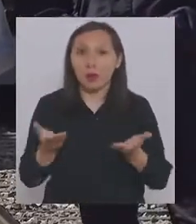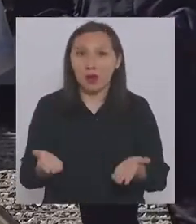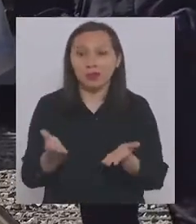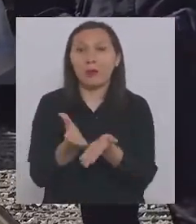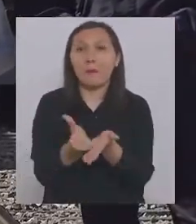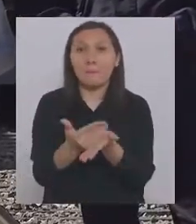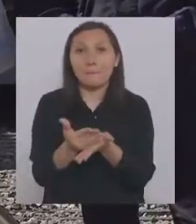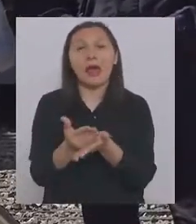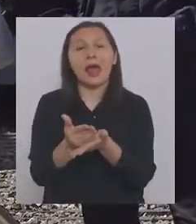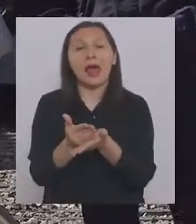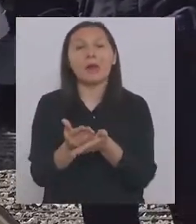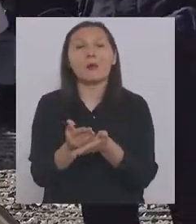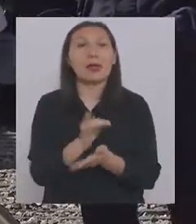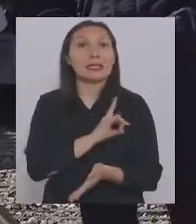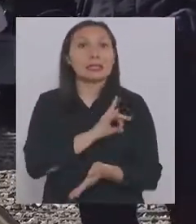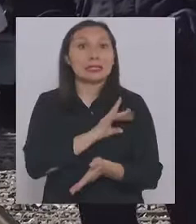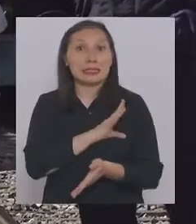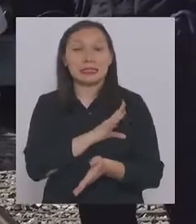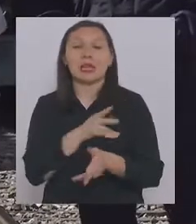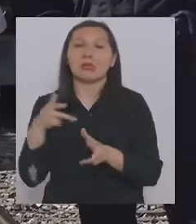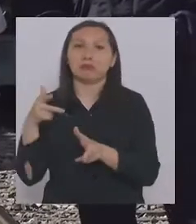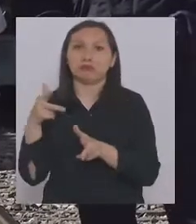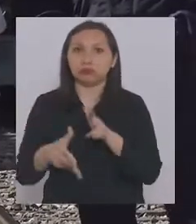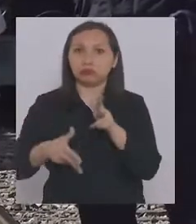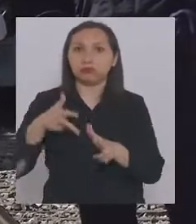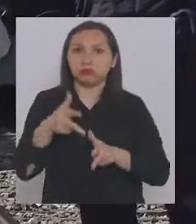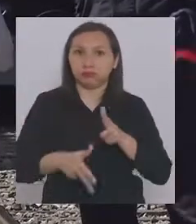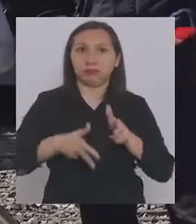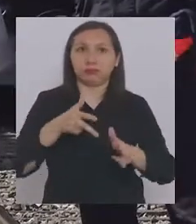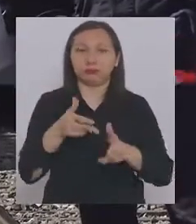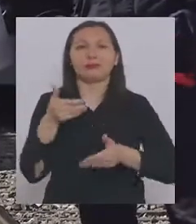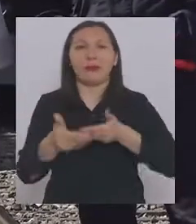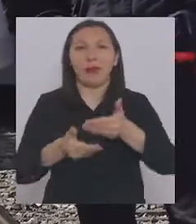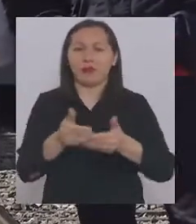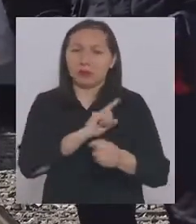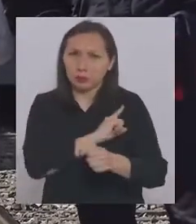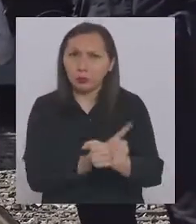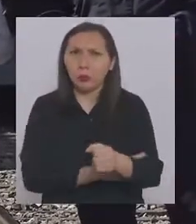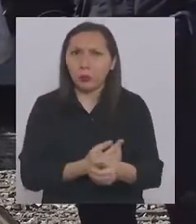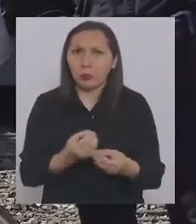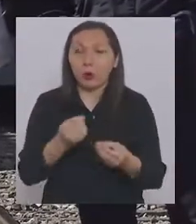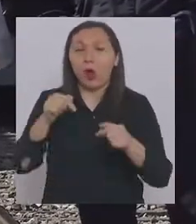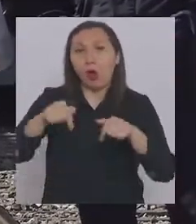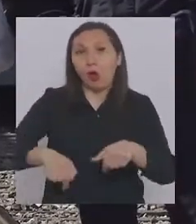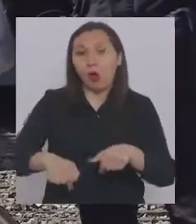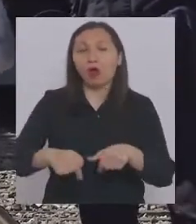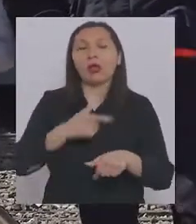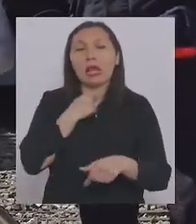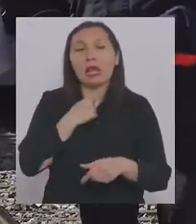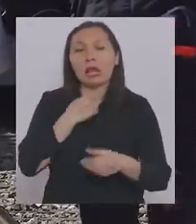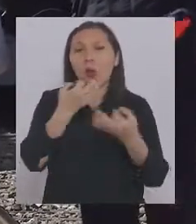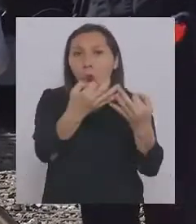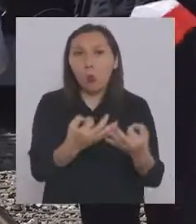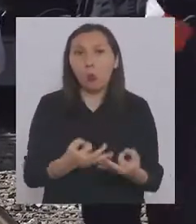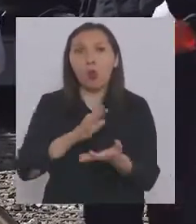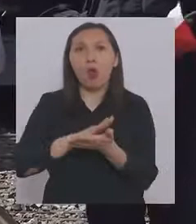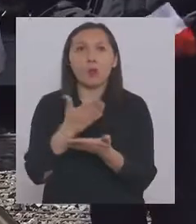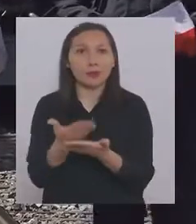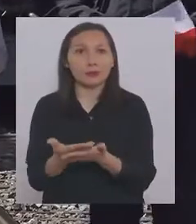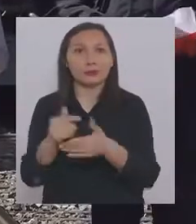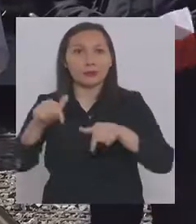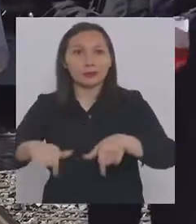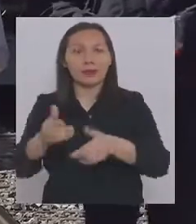plan de poner a Chile sobre rieles está avanzando y con mucha fuerza, y hoy día querría rendir cuenta. Este